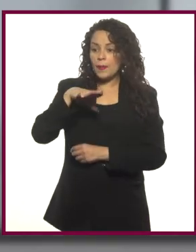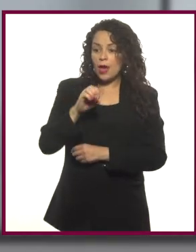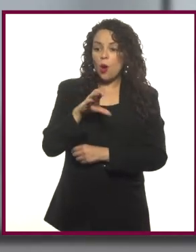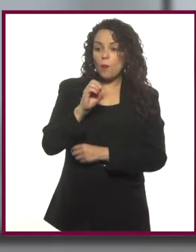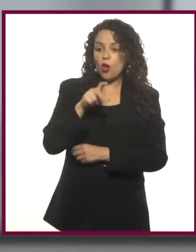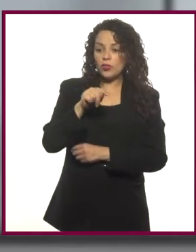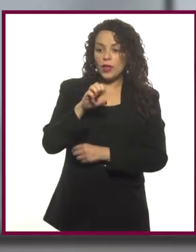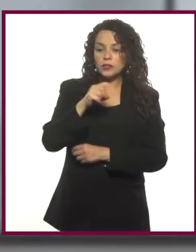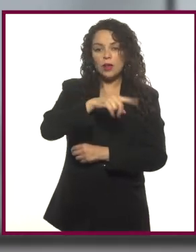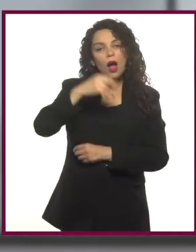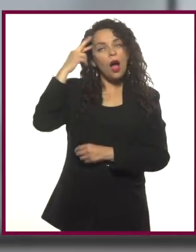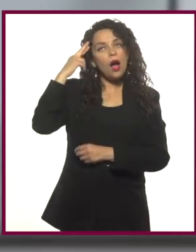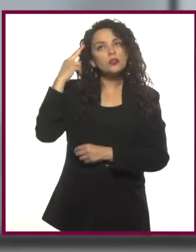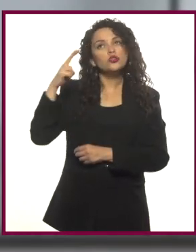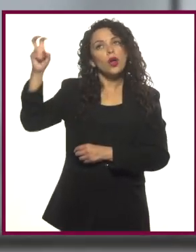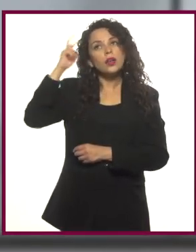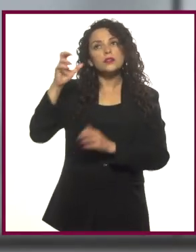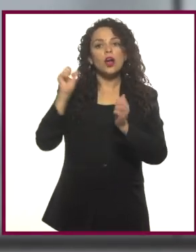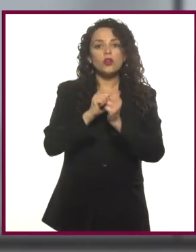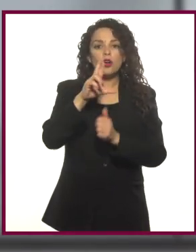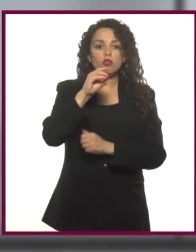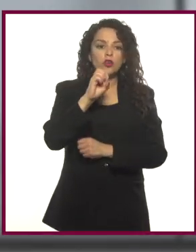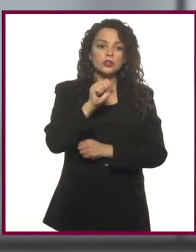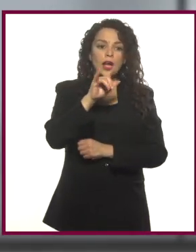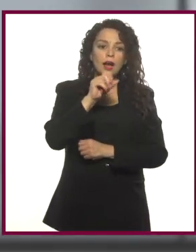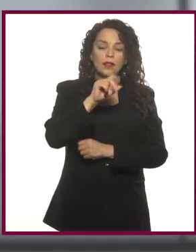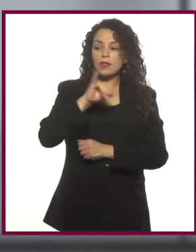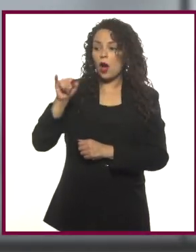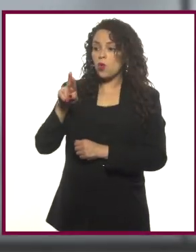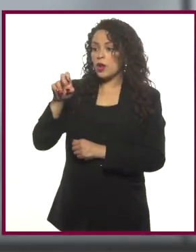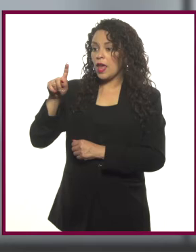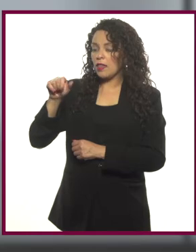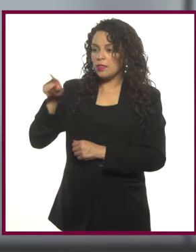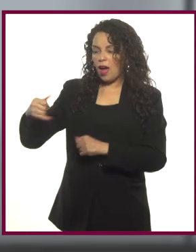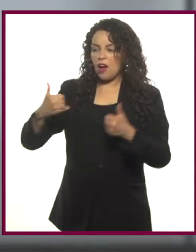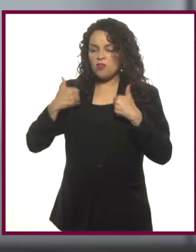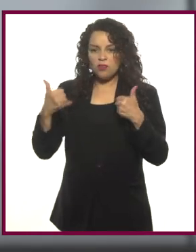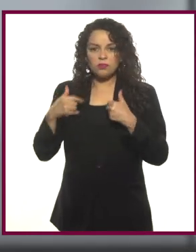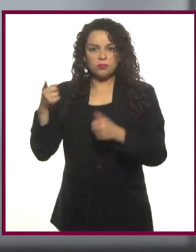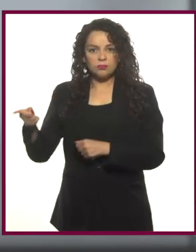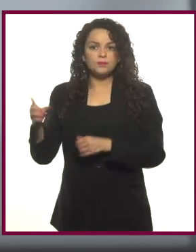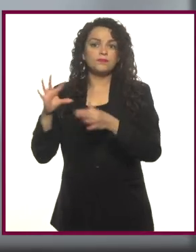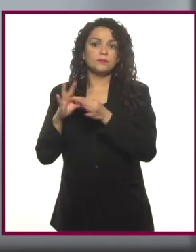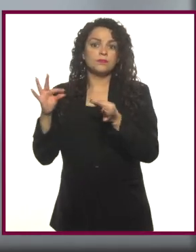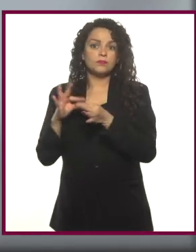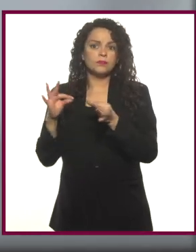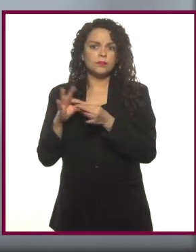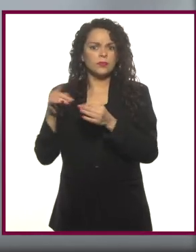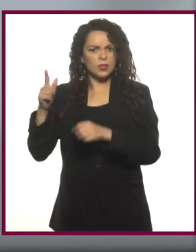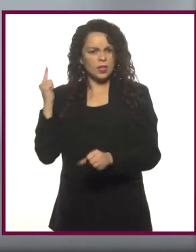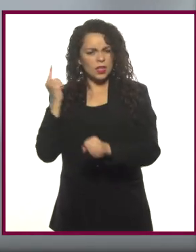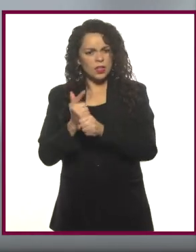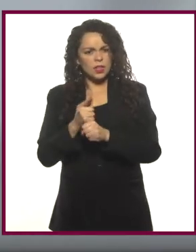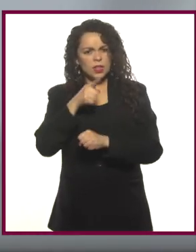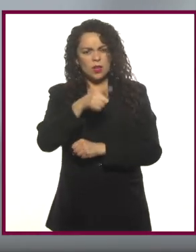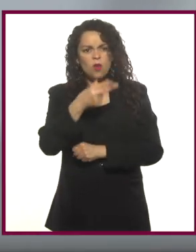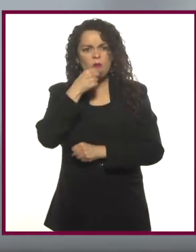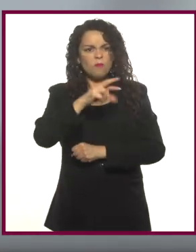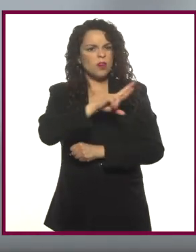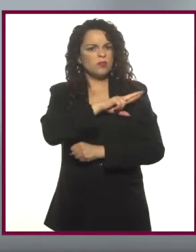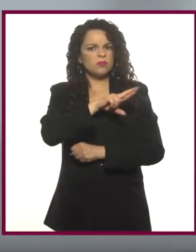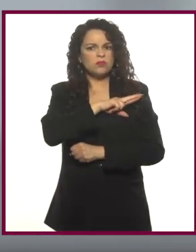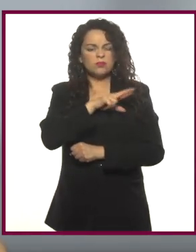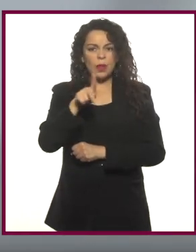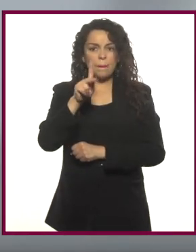Romeo Montesco, que no para de soñar con una tal Rosalinda. Entre tanto, Julieta Capuleto, una adolescente, acaba de enterarse que Paris, el